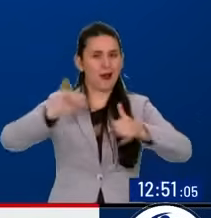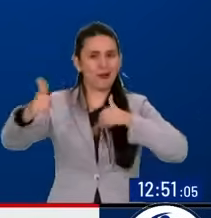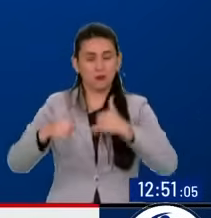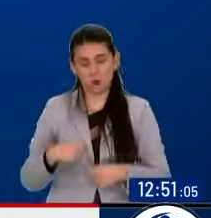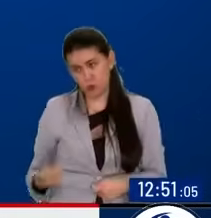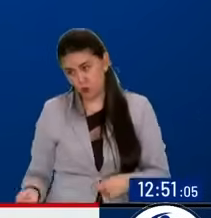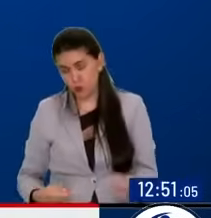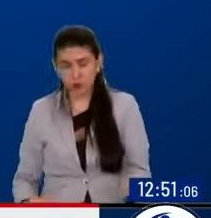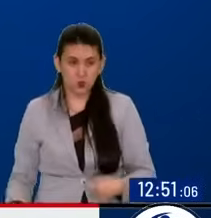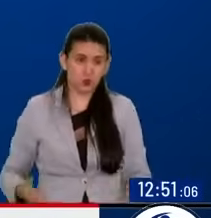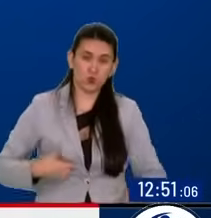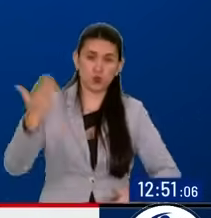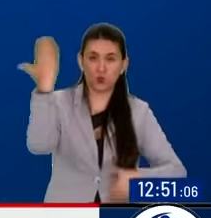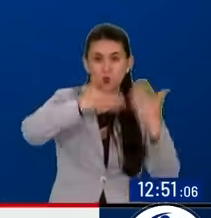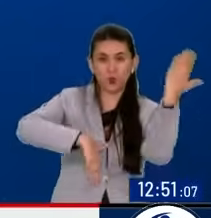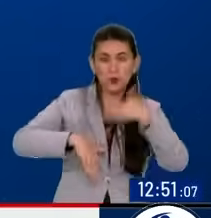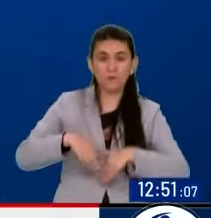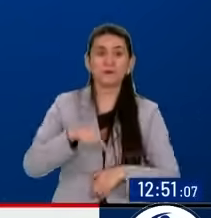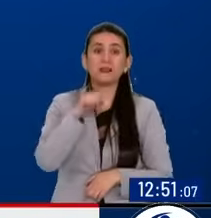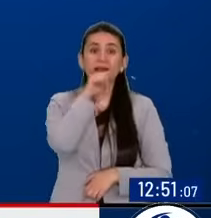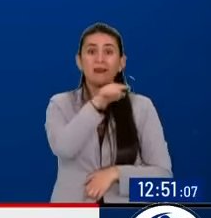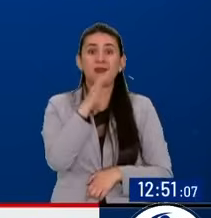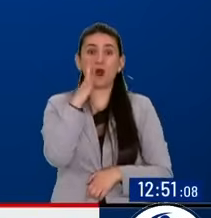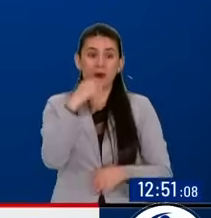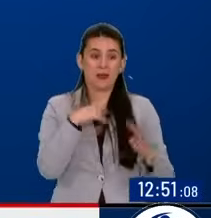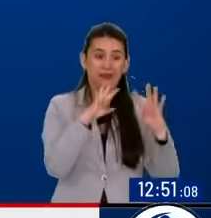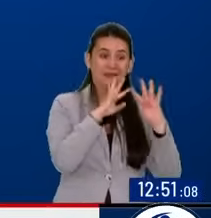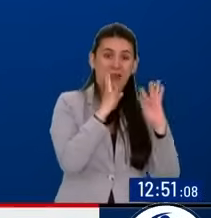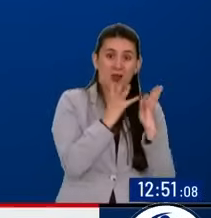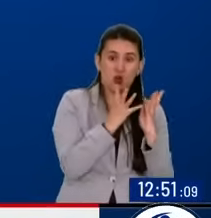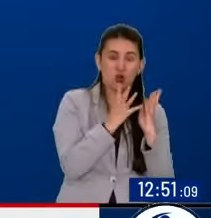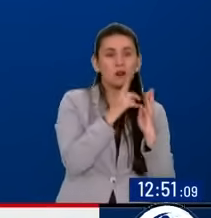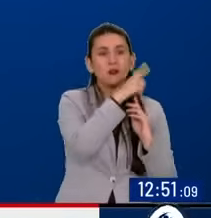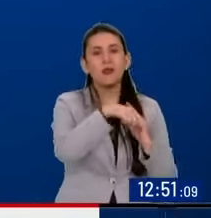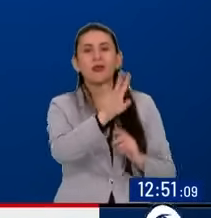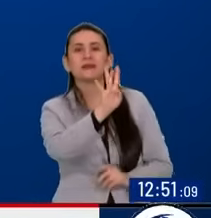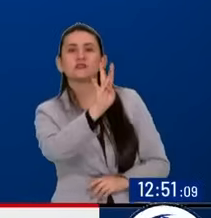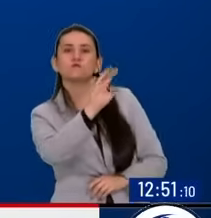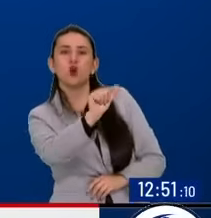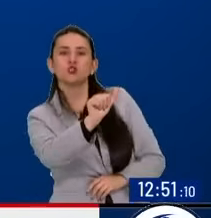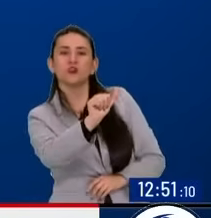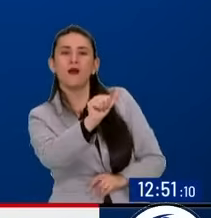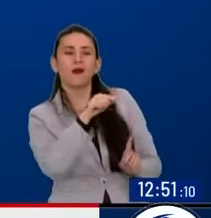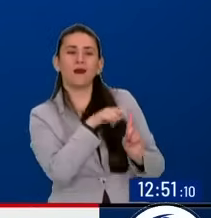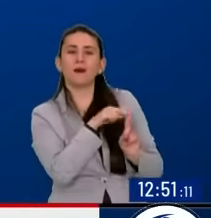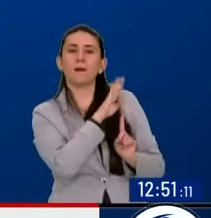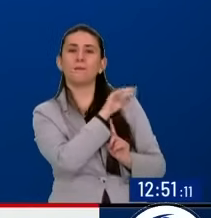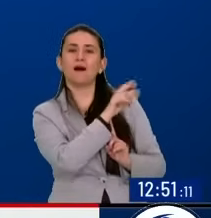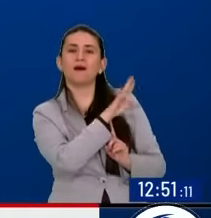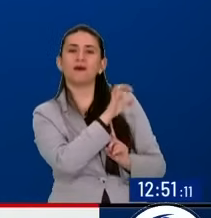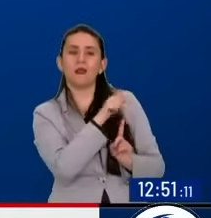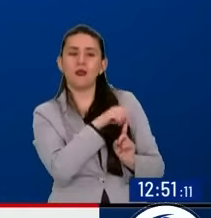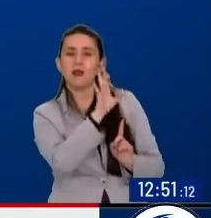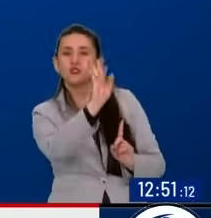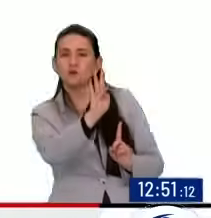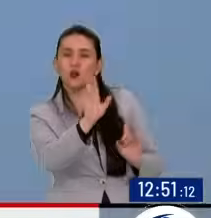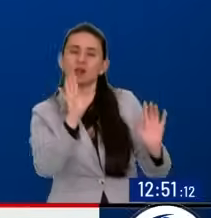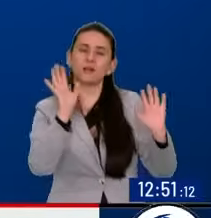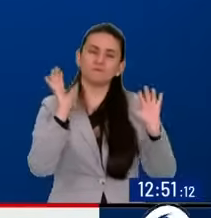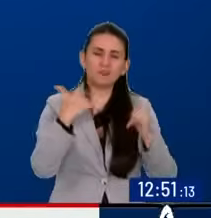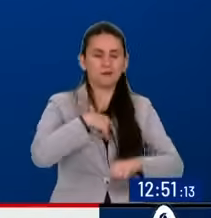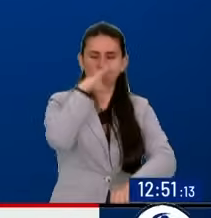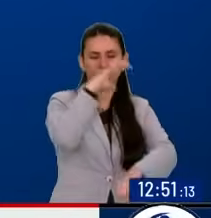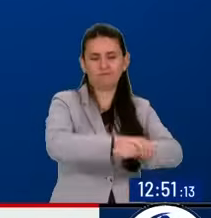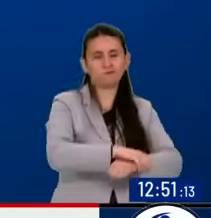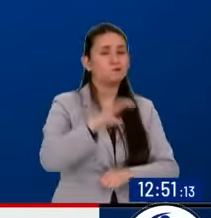quien además es actualmente la esposa del senador Barrera en este momento la fiscalía general de la nación adelanta la respectiva judicialización